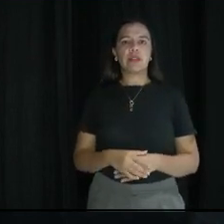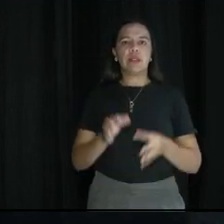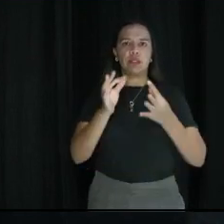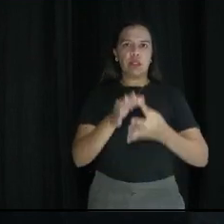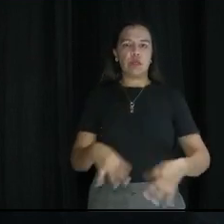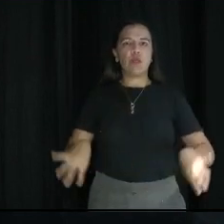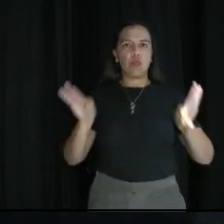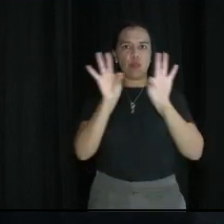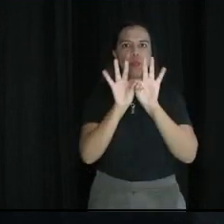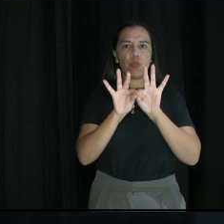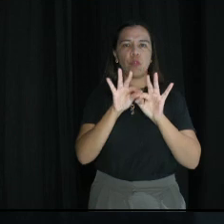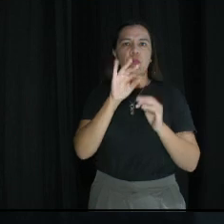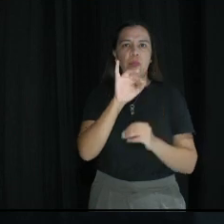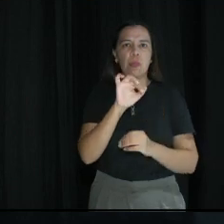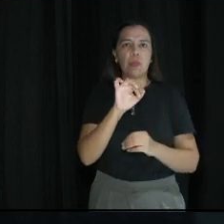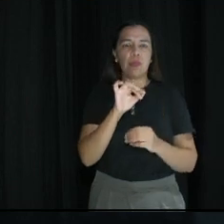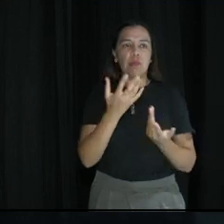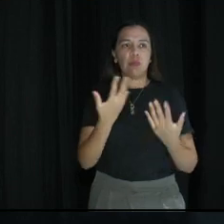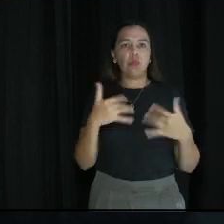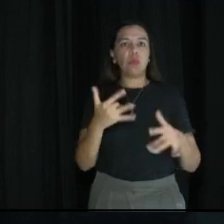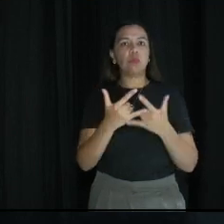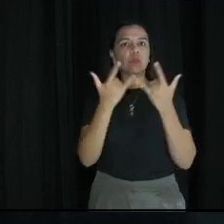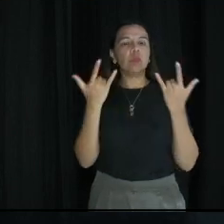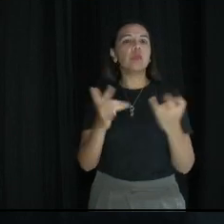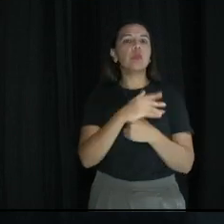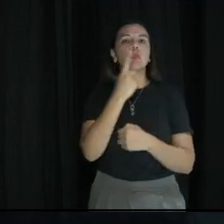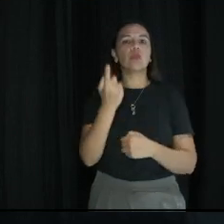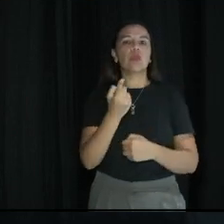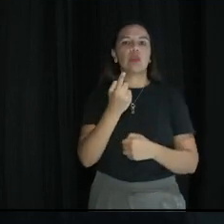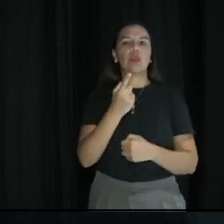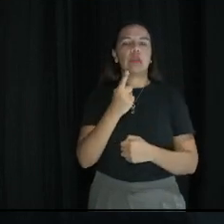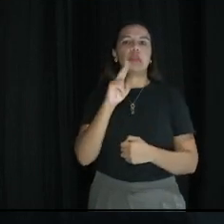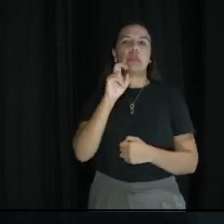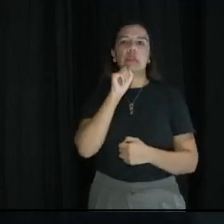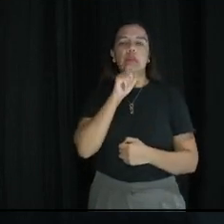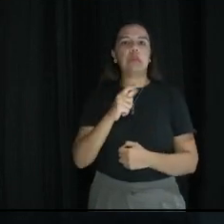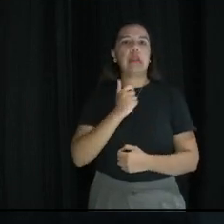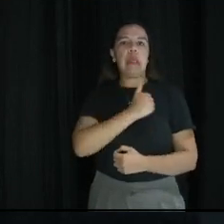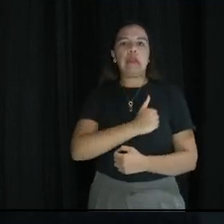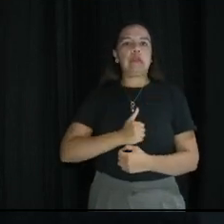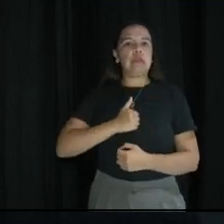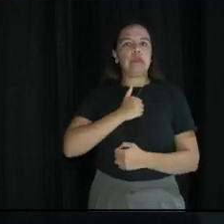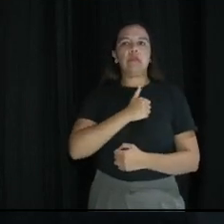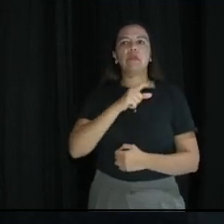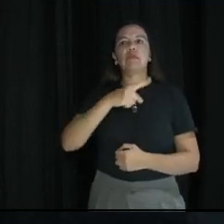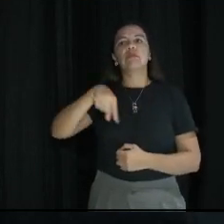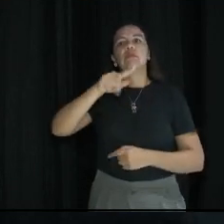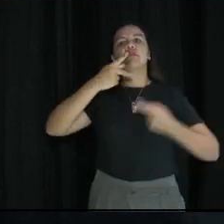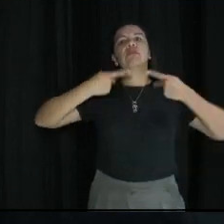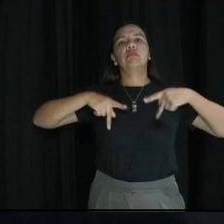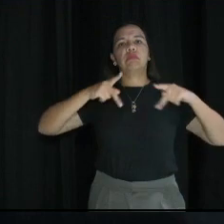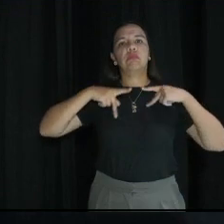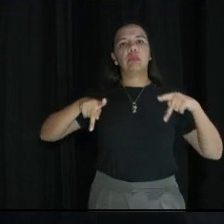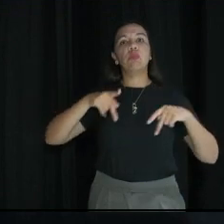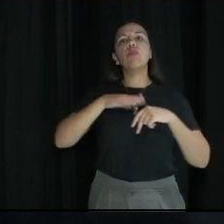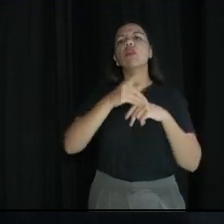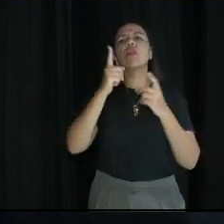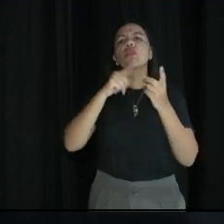importante, y también un caso muy lastimoso hacia la sociedad. ¿Por qué? Porque se dio en el estado de